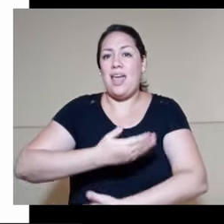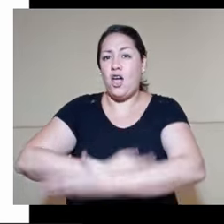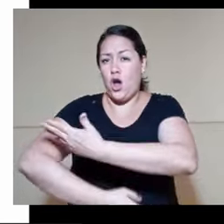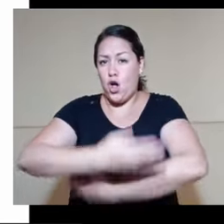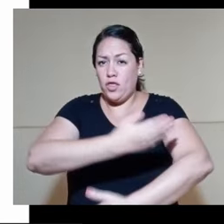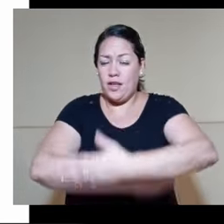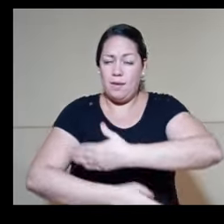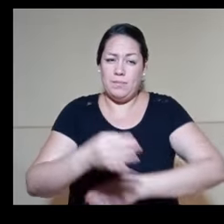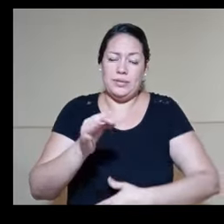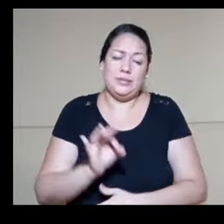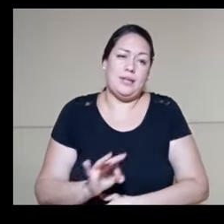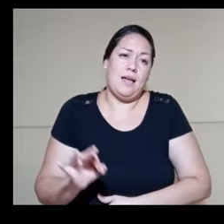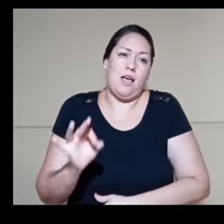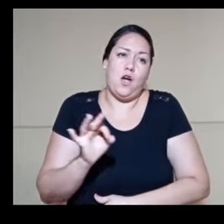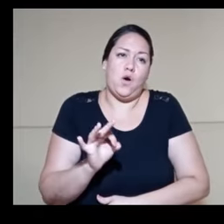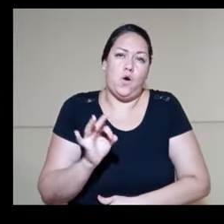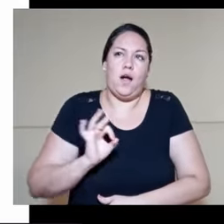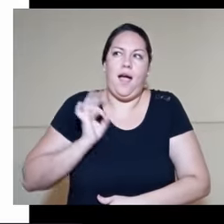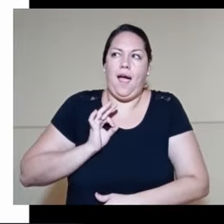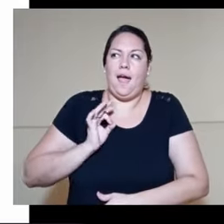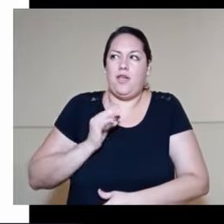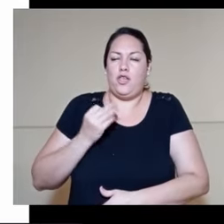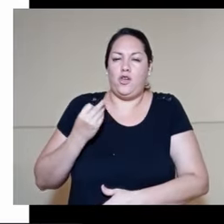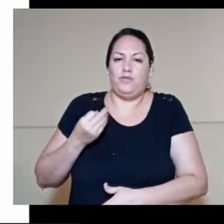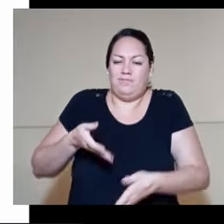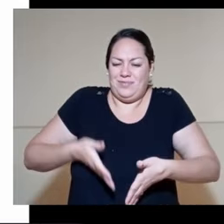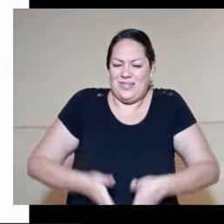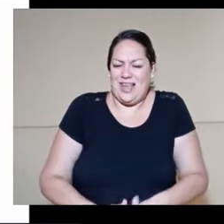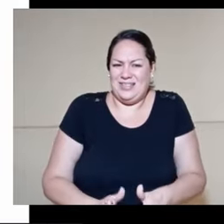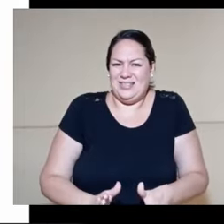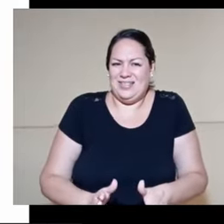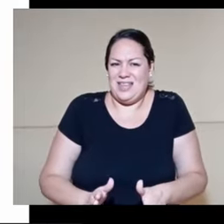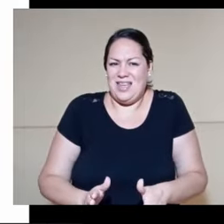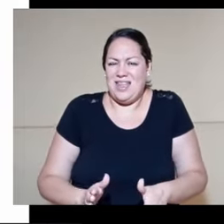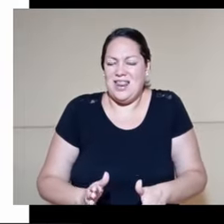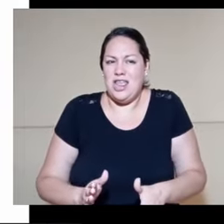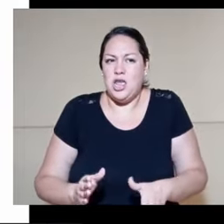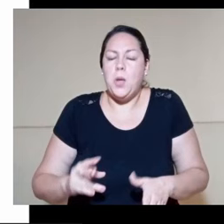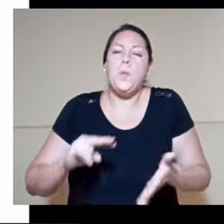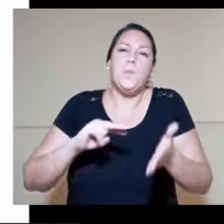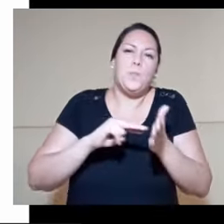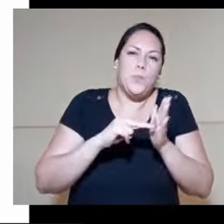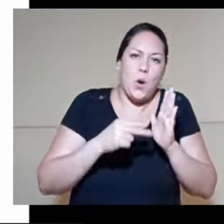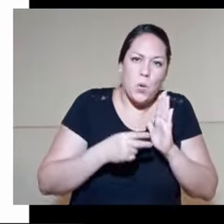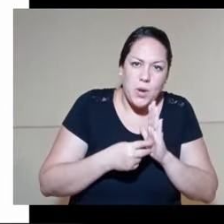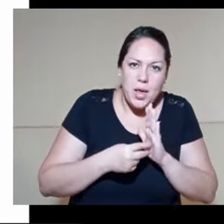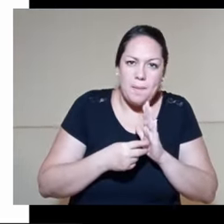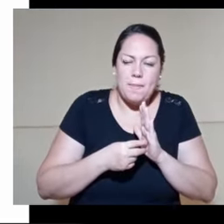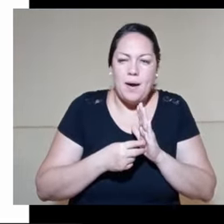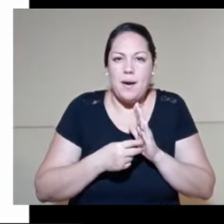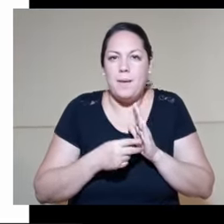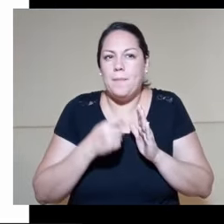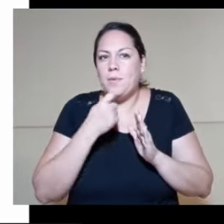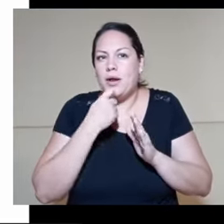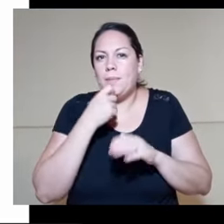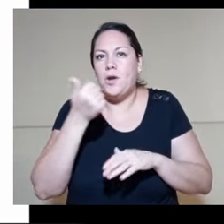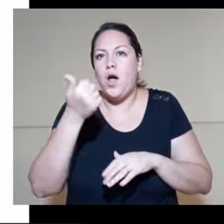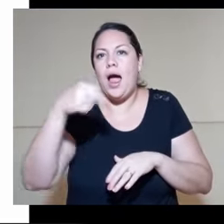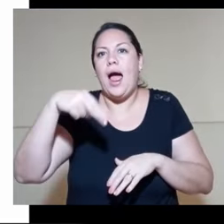nace con una discapacidad, o tiene una discapacidad porque en los primeros años de la vida, en el momento del nacimiento, sufrió